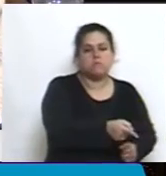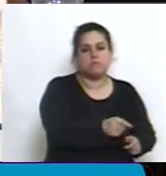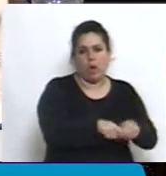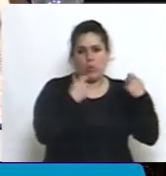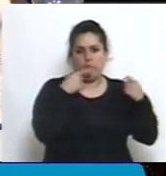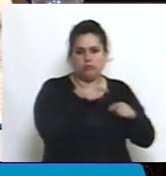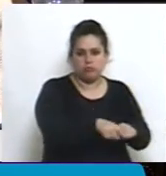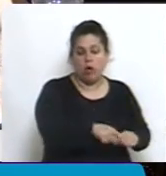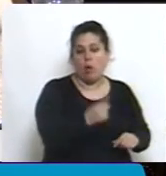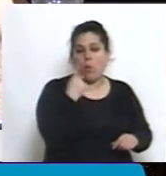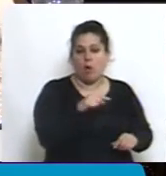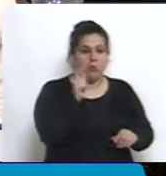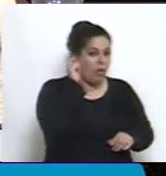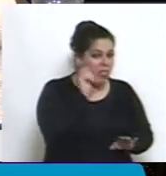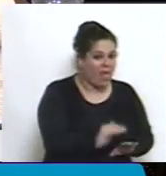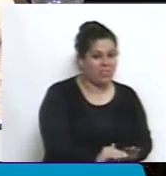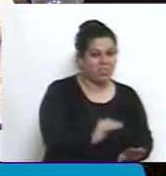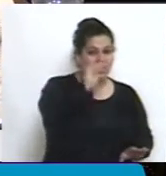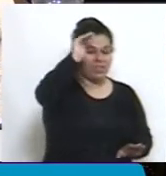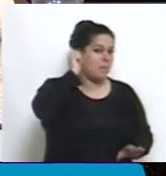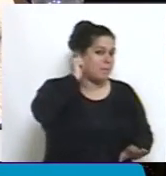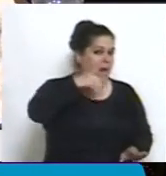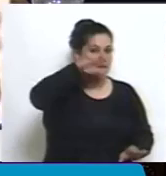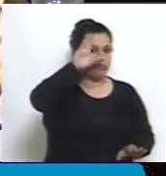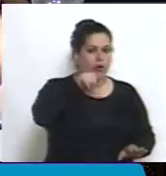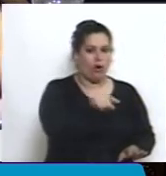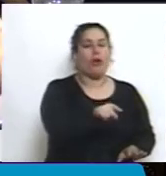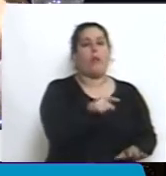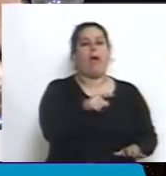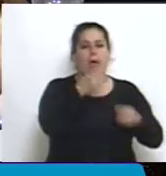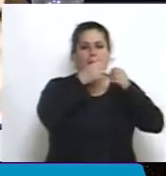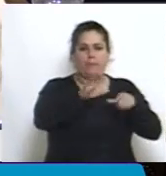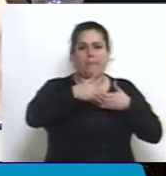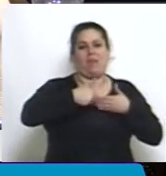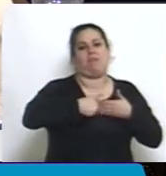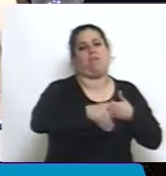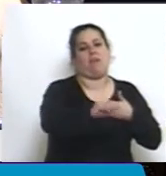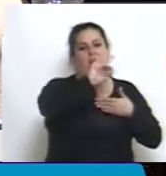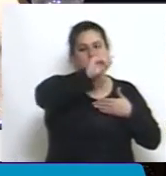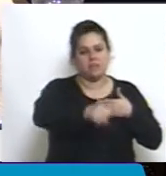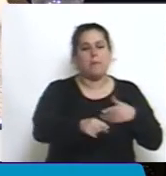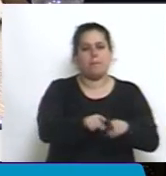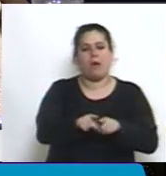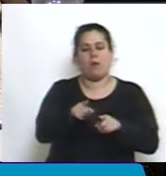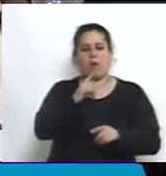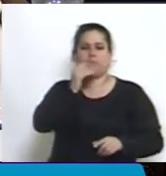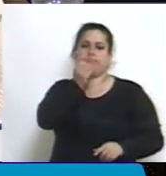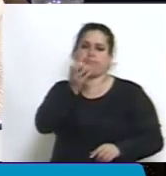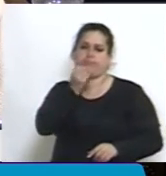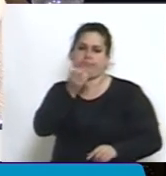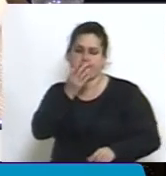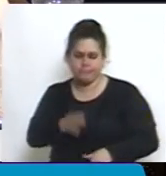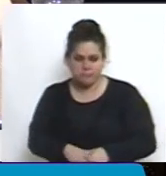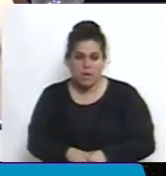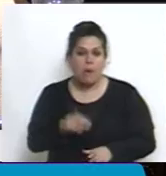momento en que cumplía su mayoría de edad, comenzaban a regir el plazo para la prescripción.